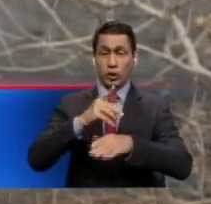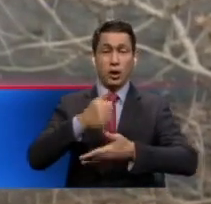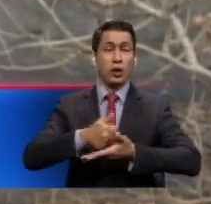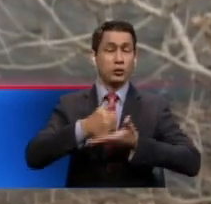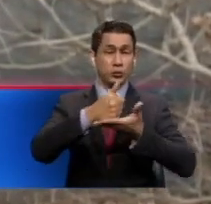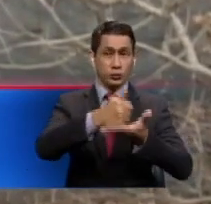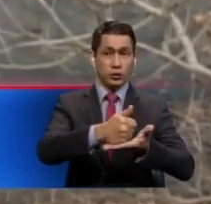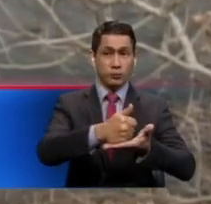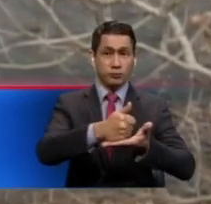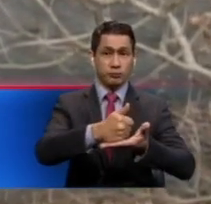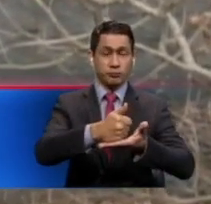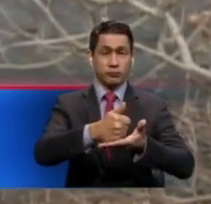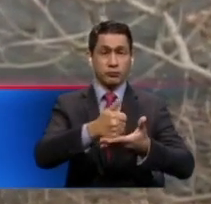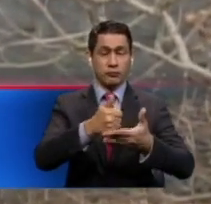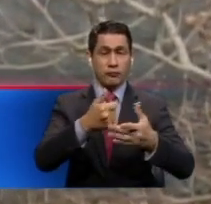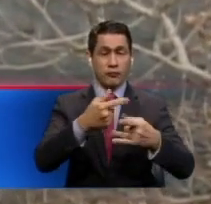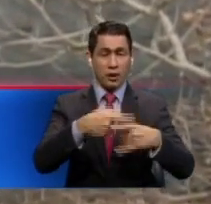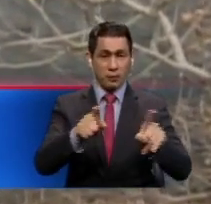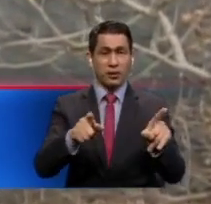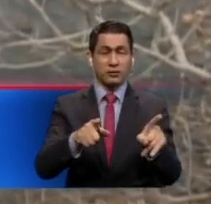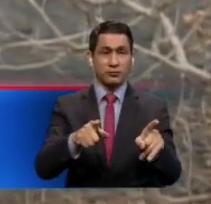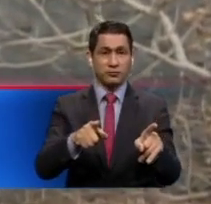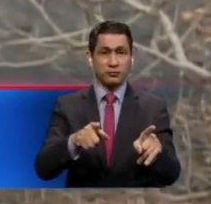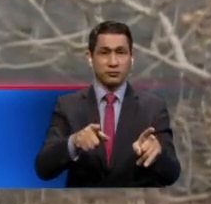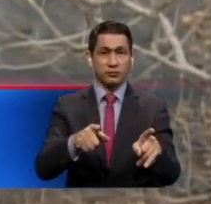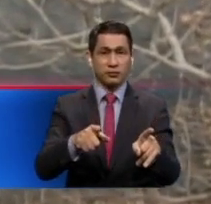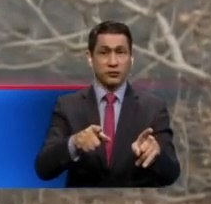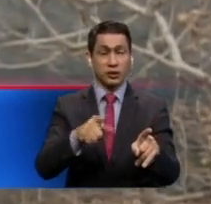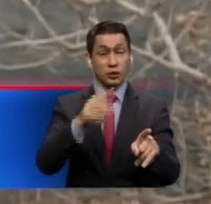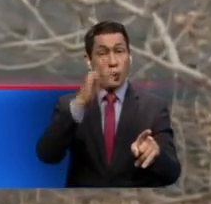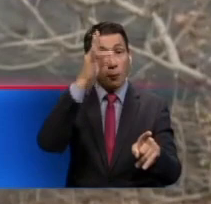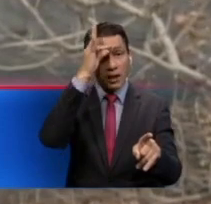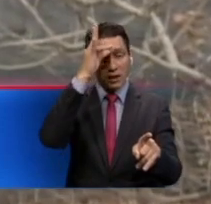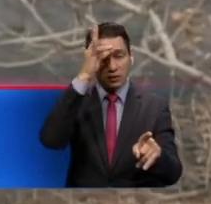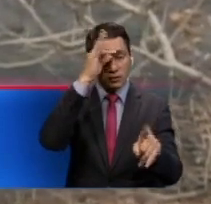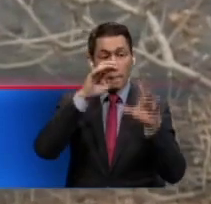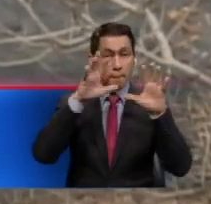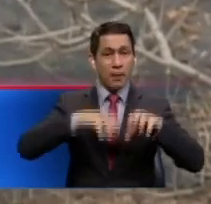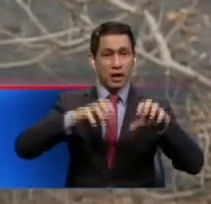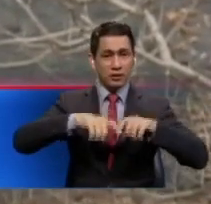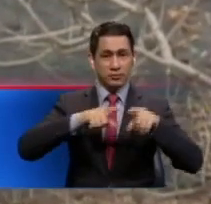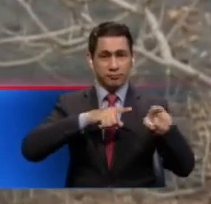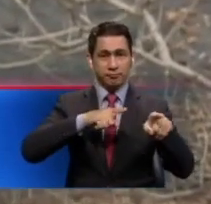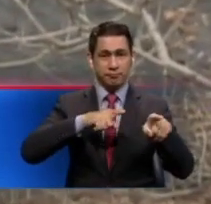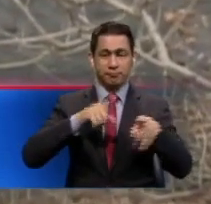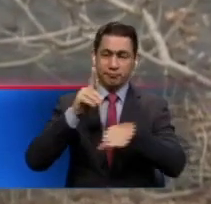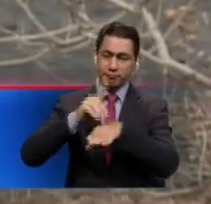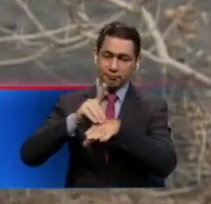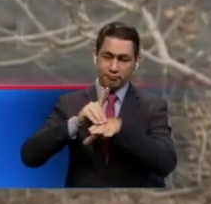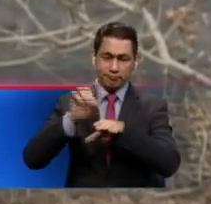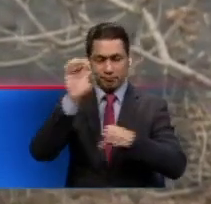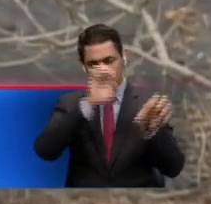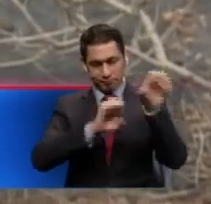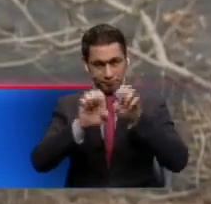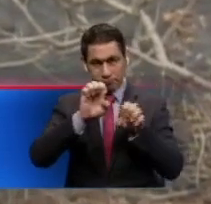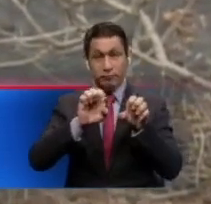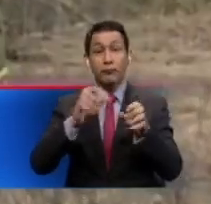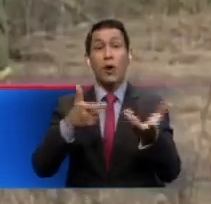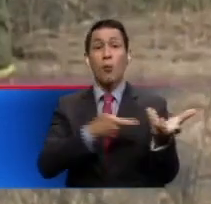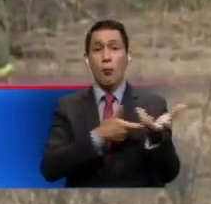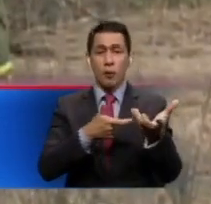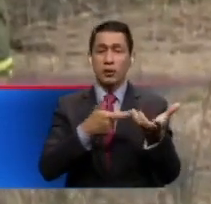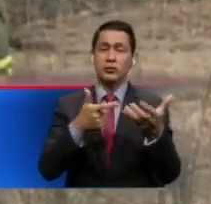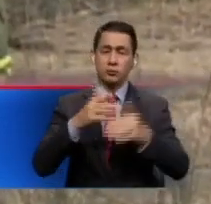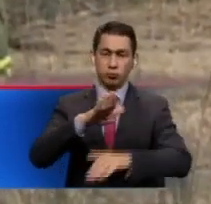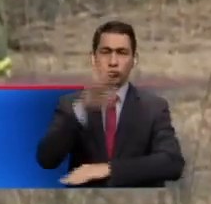auxilios. Posteriormente lo llevamos hacia una clínica veterinaria para su recuperación y el perrito será adoptado por nuestra institución.